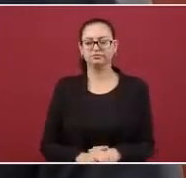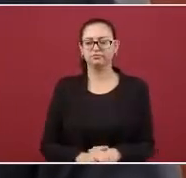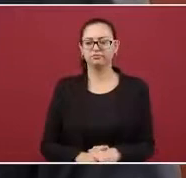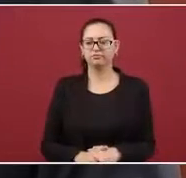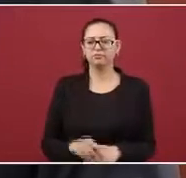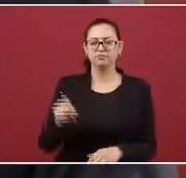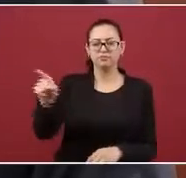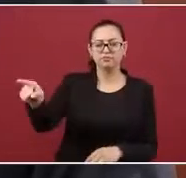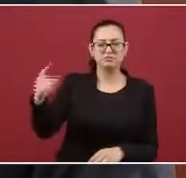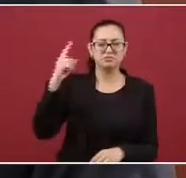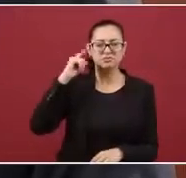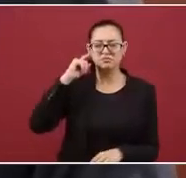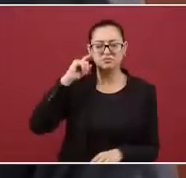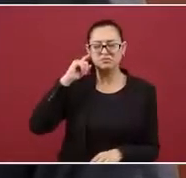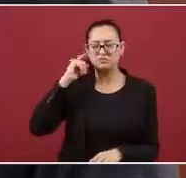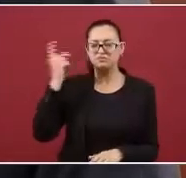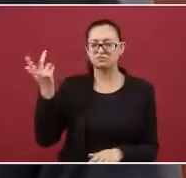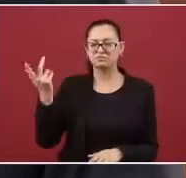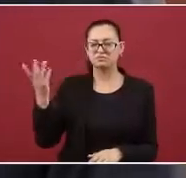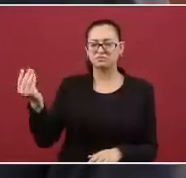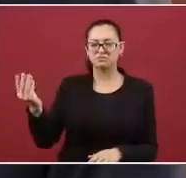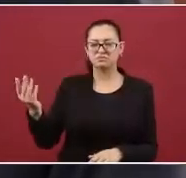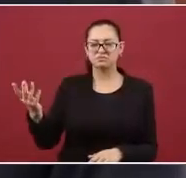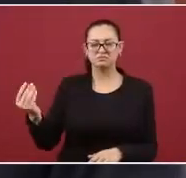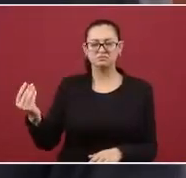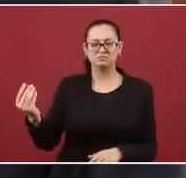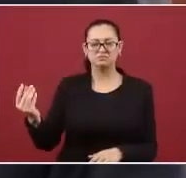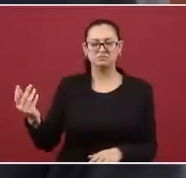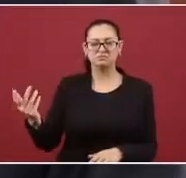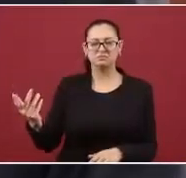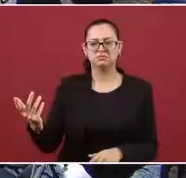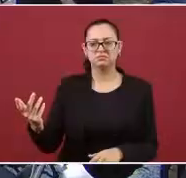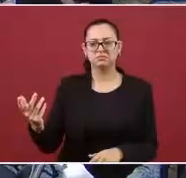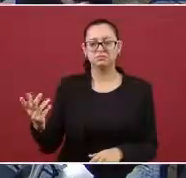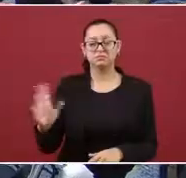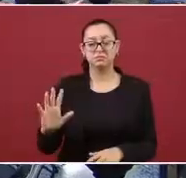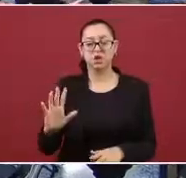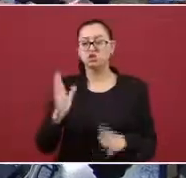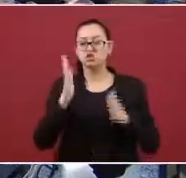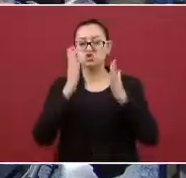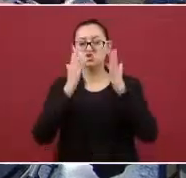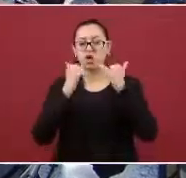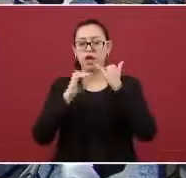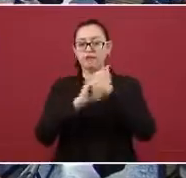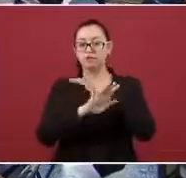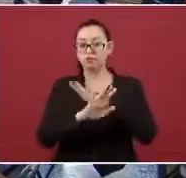No tengo información sobre eso. No tengo información, pero en el caso que hubiesen,